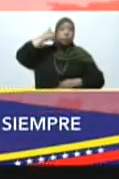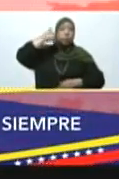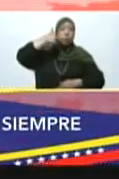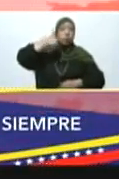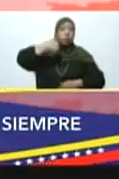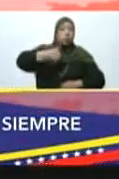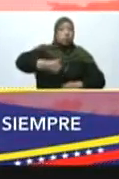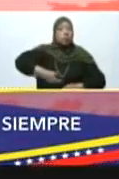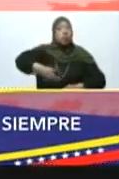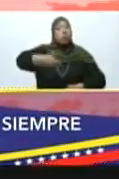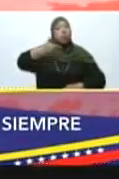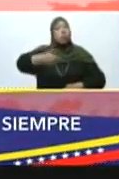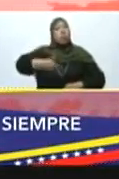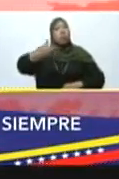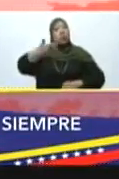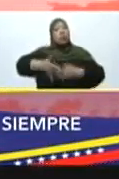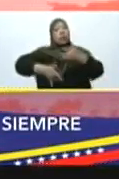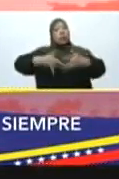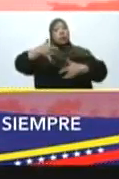importantes